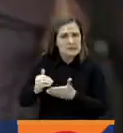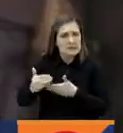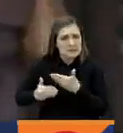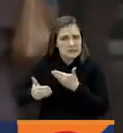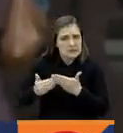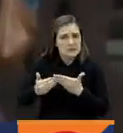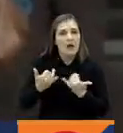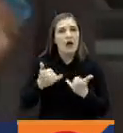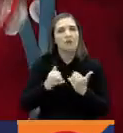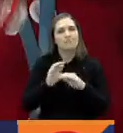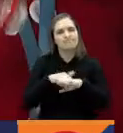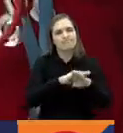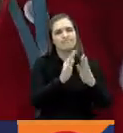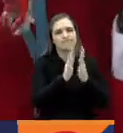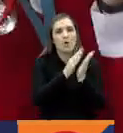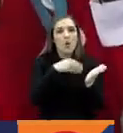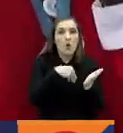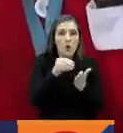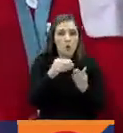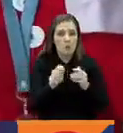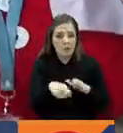de material explosivo.